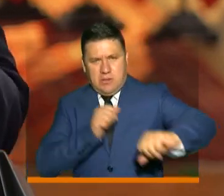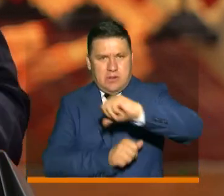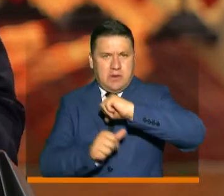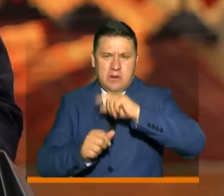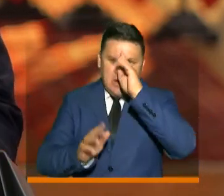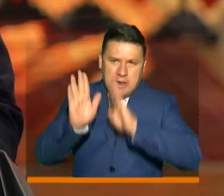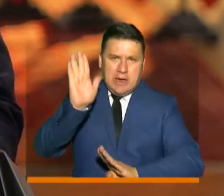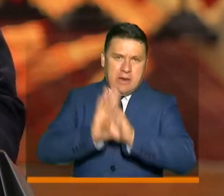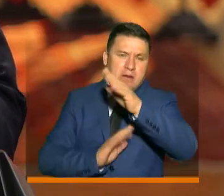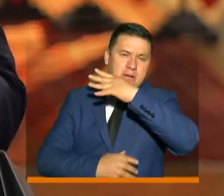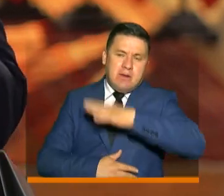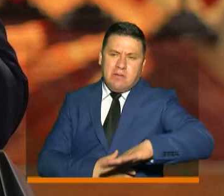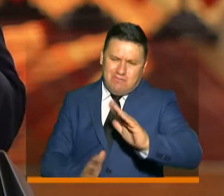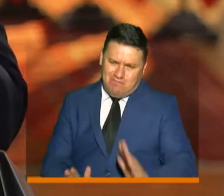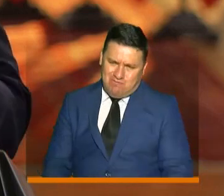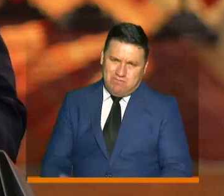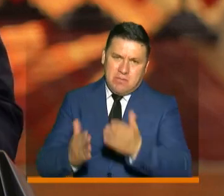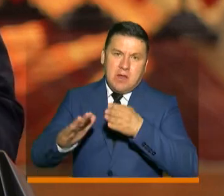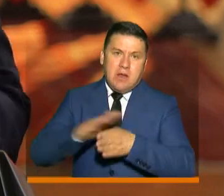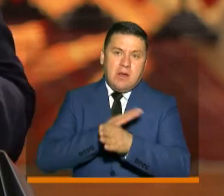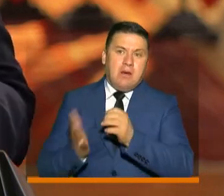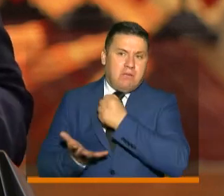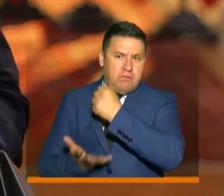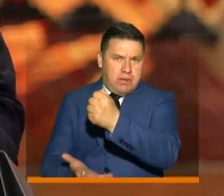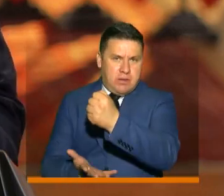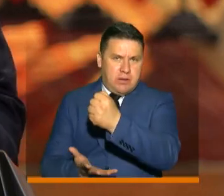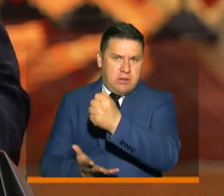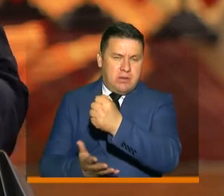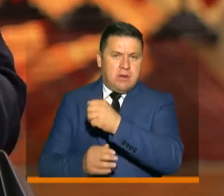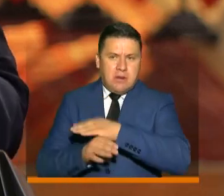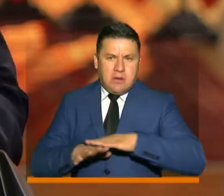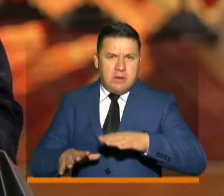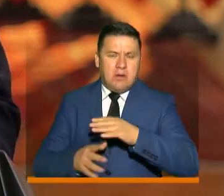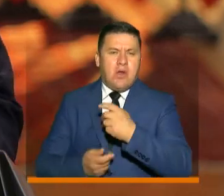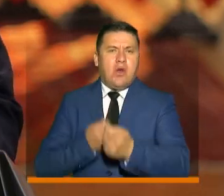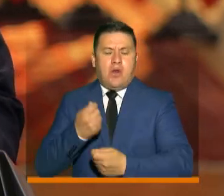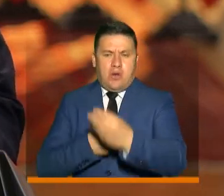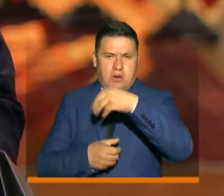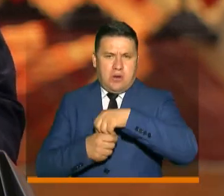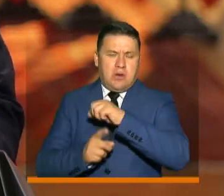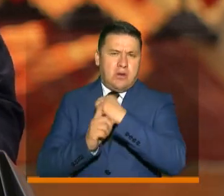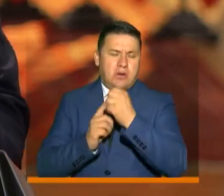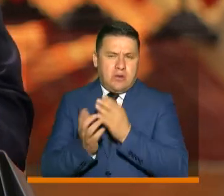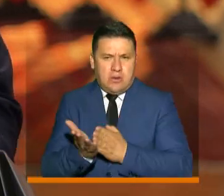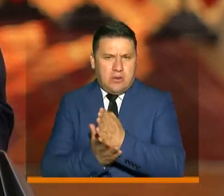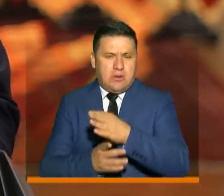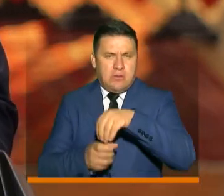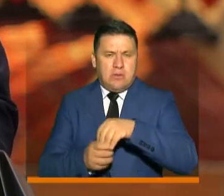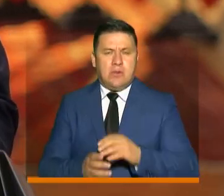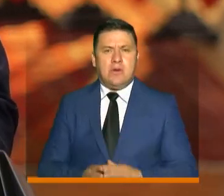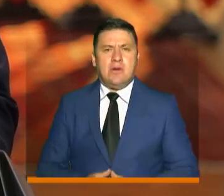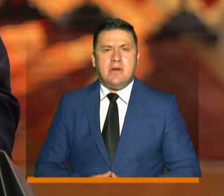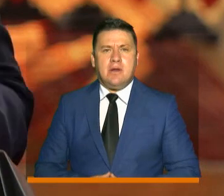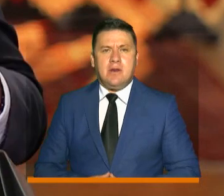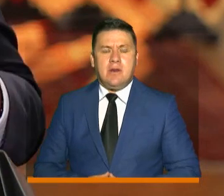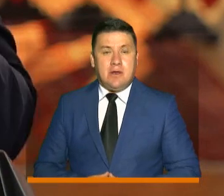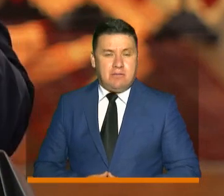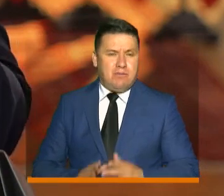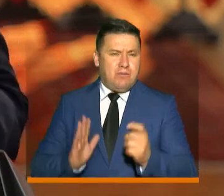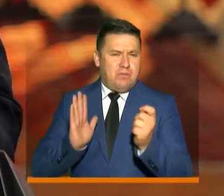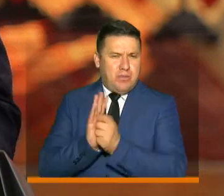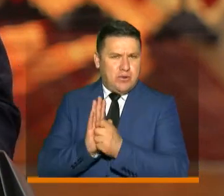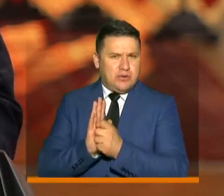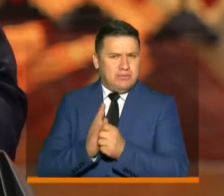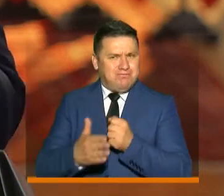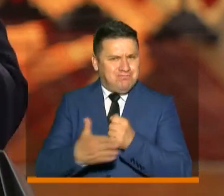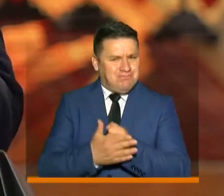emprendedores del campo con acceso a crédito extensión y comercialización sostenible de sus productos por eso